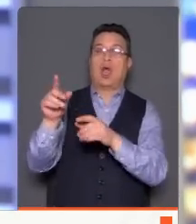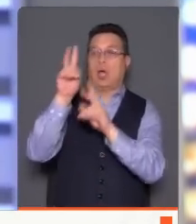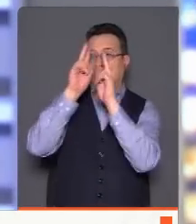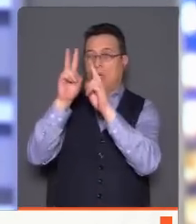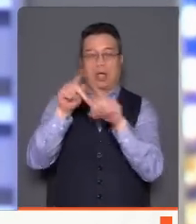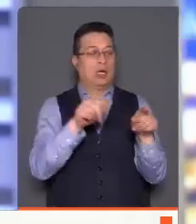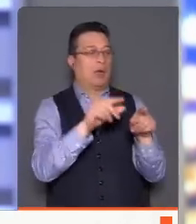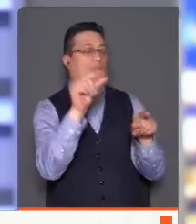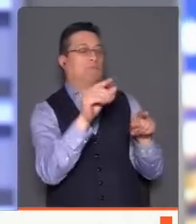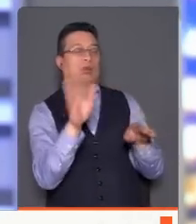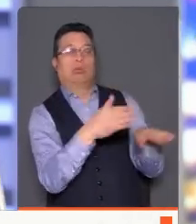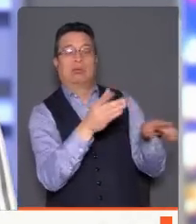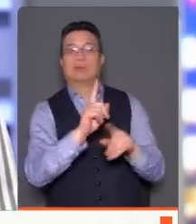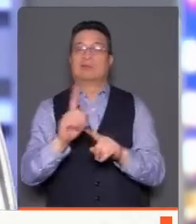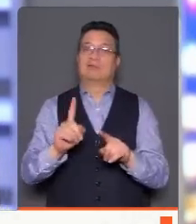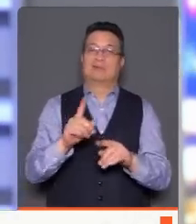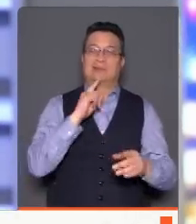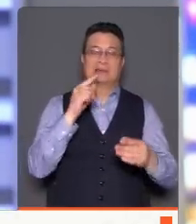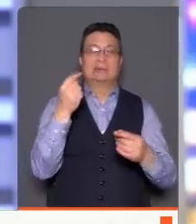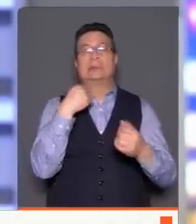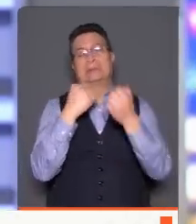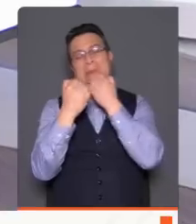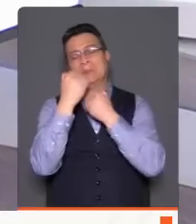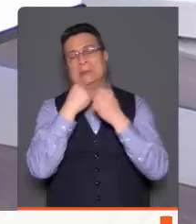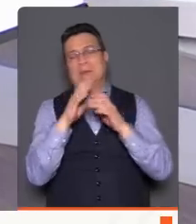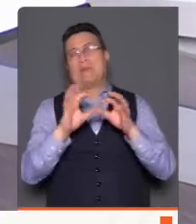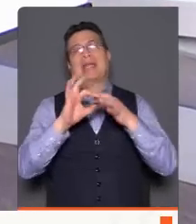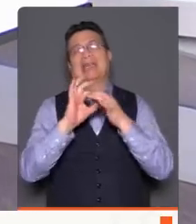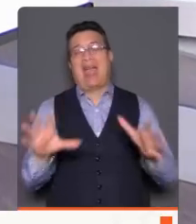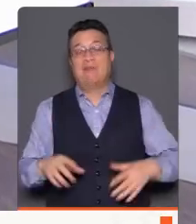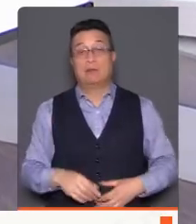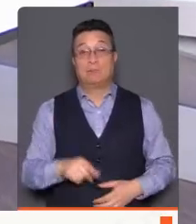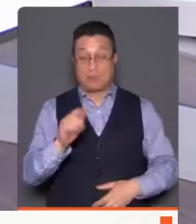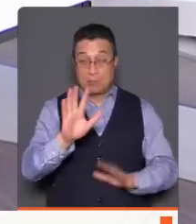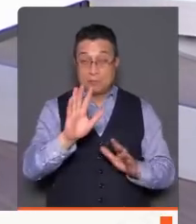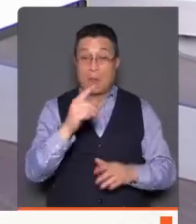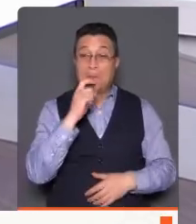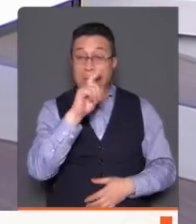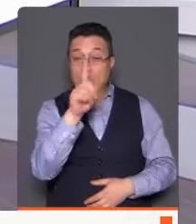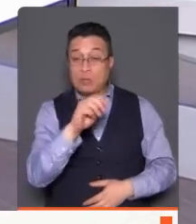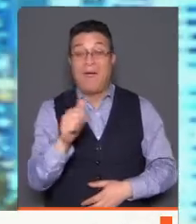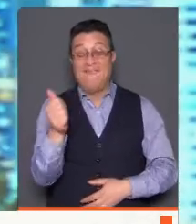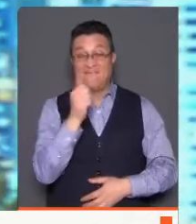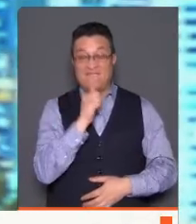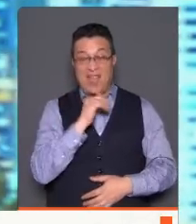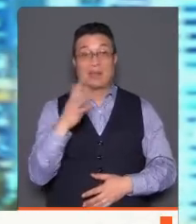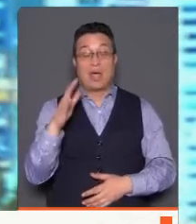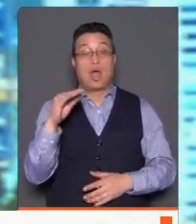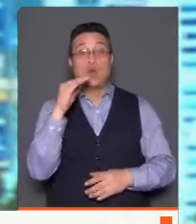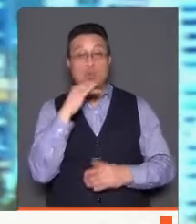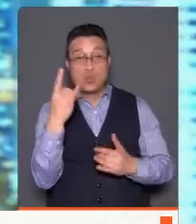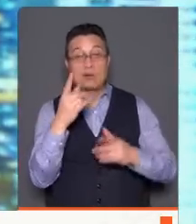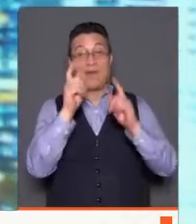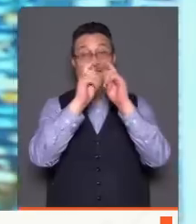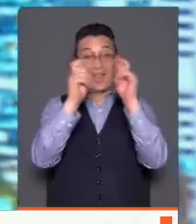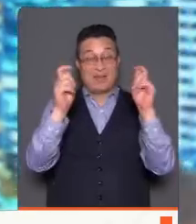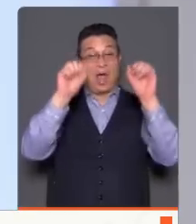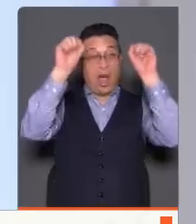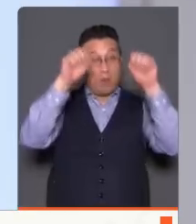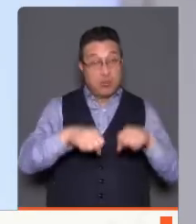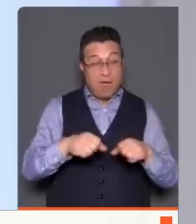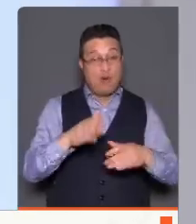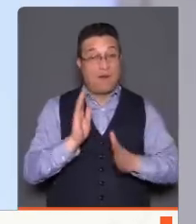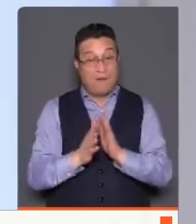de imperfecciones que son gravísimas. Alcalde Durán, ¿le ha faltado urgencia a la franja y en general a la campaña de la prueba, siente usted?